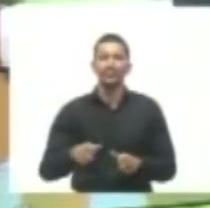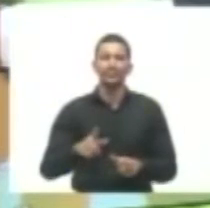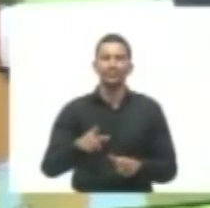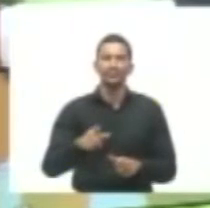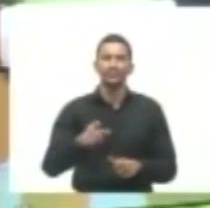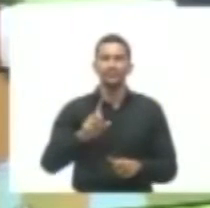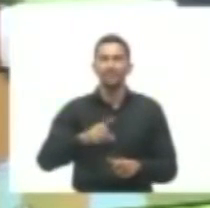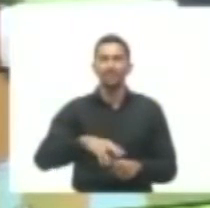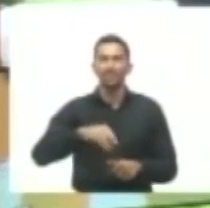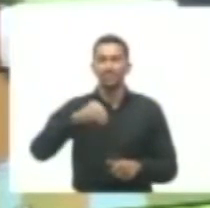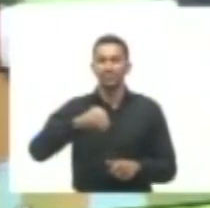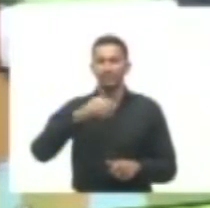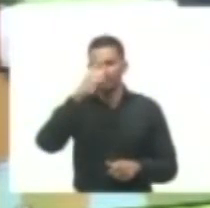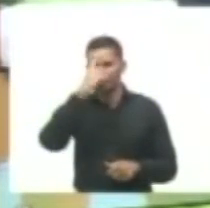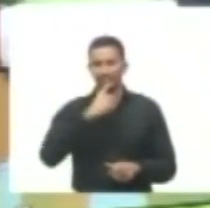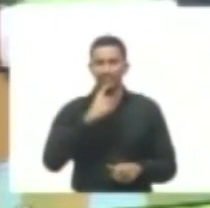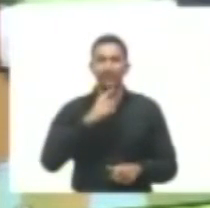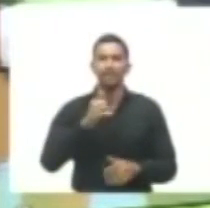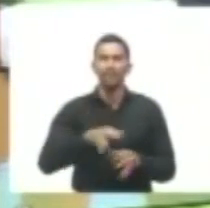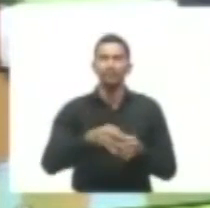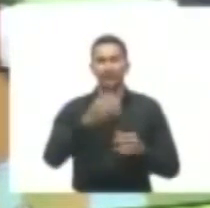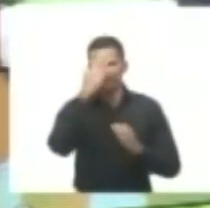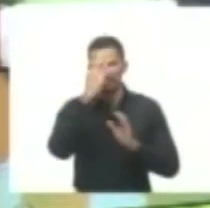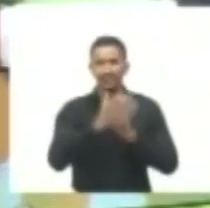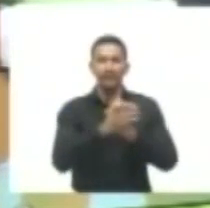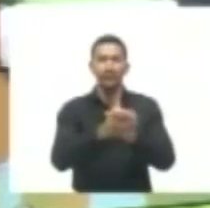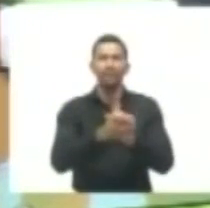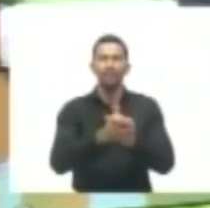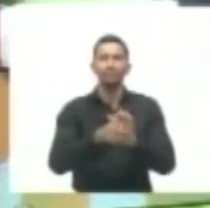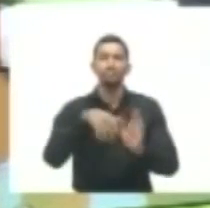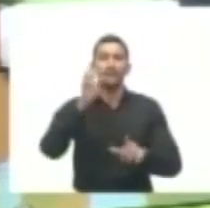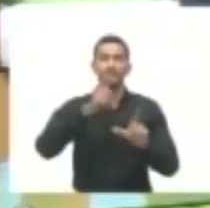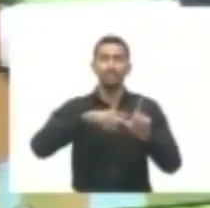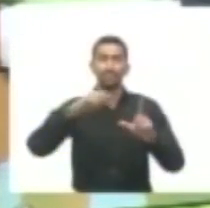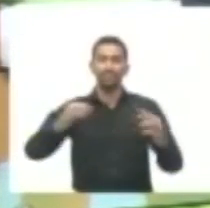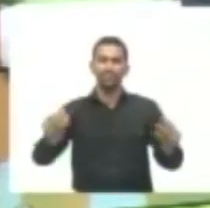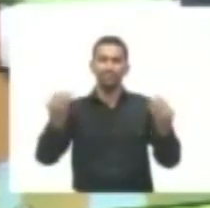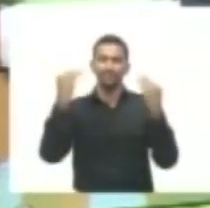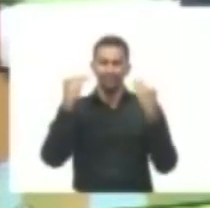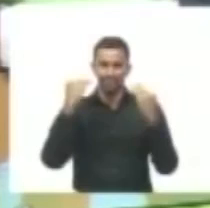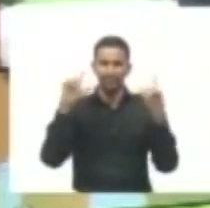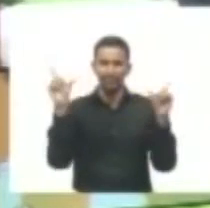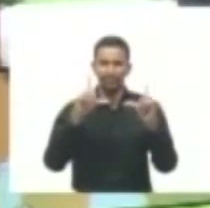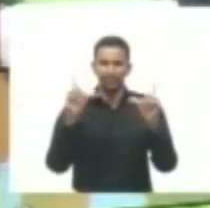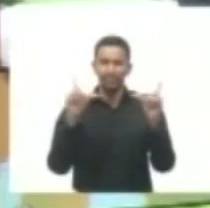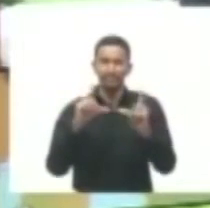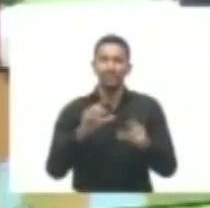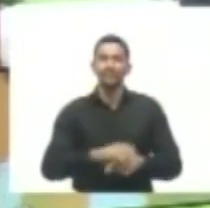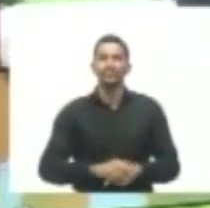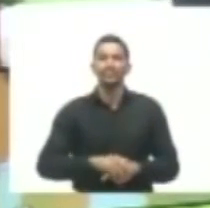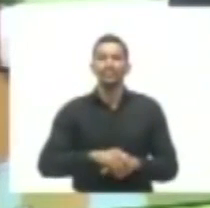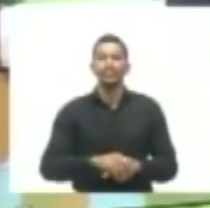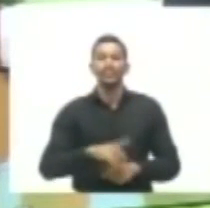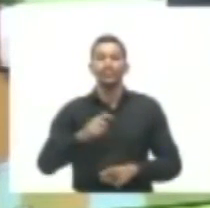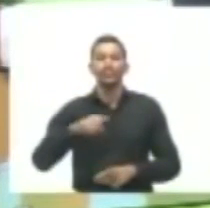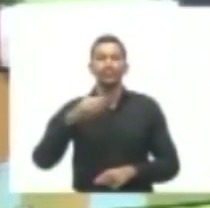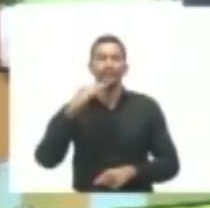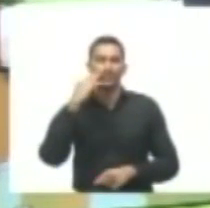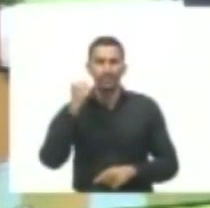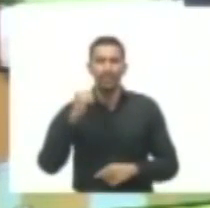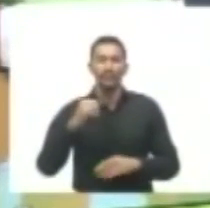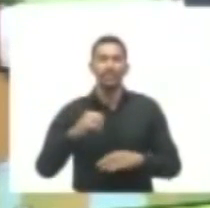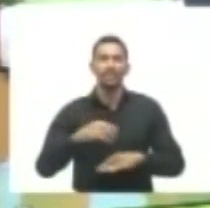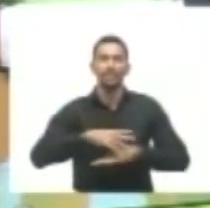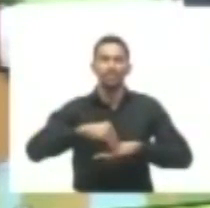Nuevo Magdalena, un saludo especial a toda esa población donde tenemos gran tela audiencia en el Magdalena, Olga Carrillo está desde Miami y